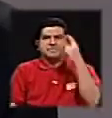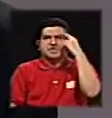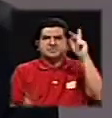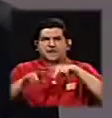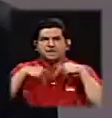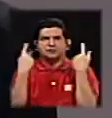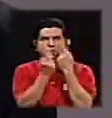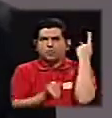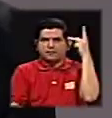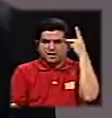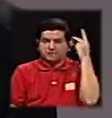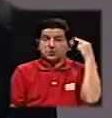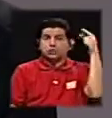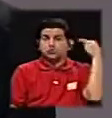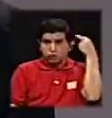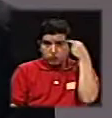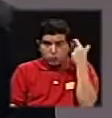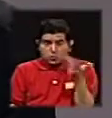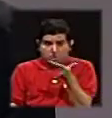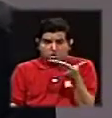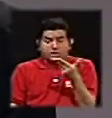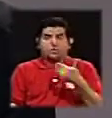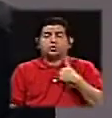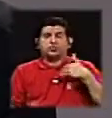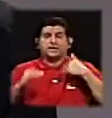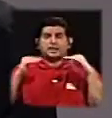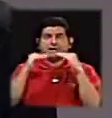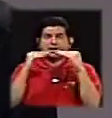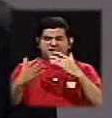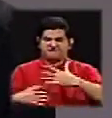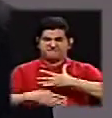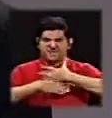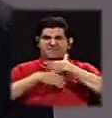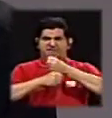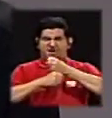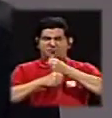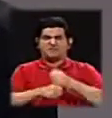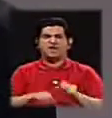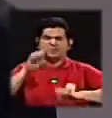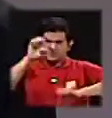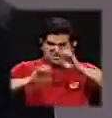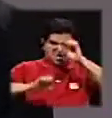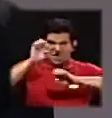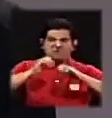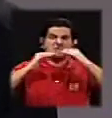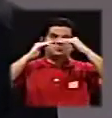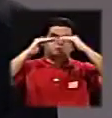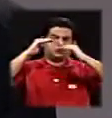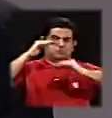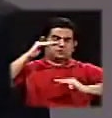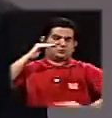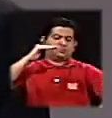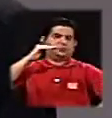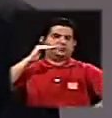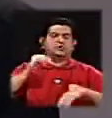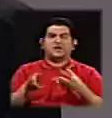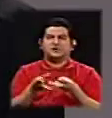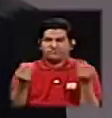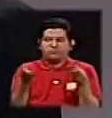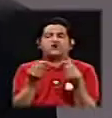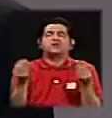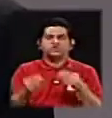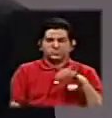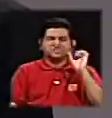en muchas ocasiones el gobierno, tienen niveles de confianza, de valoración bajos. Eso es un resultado